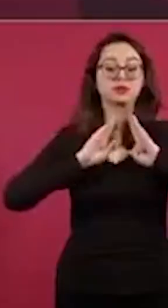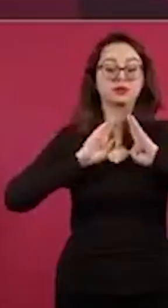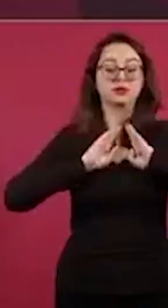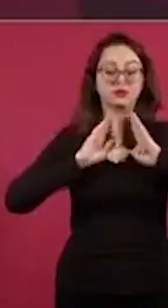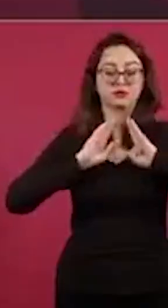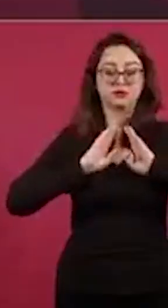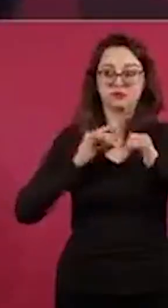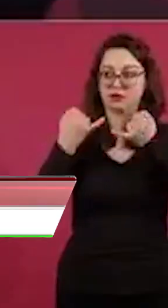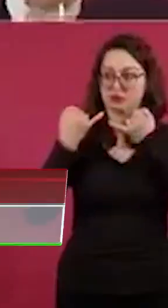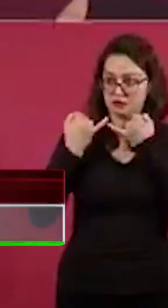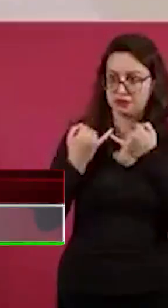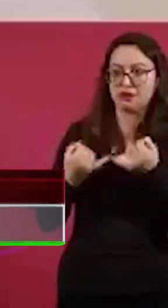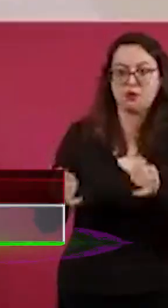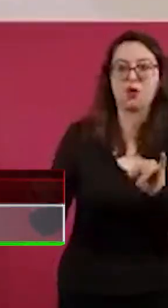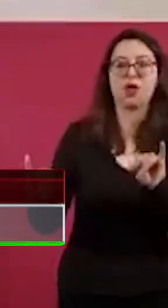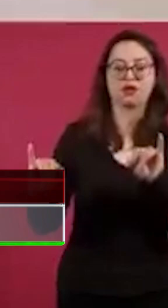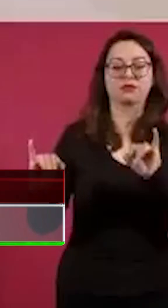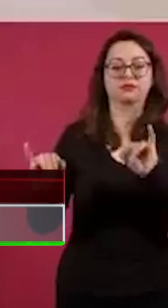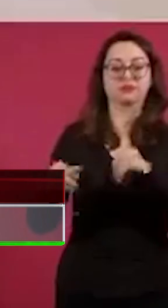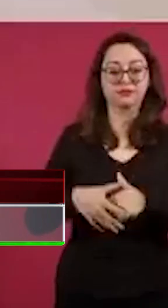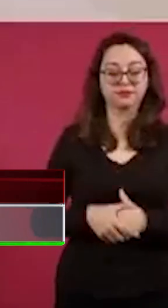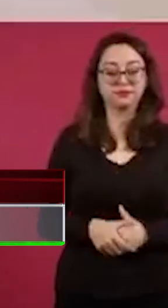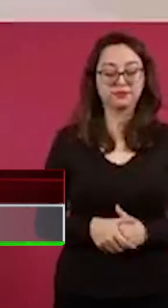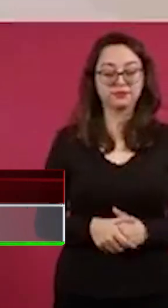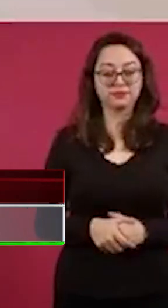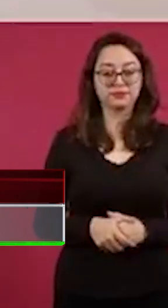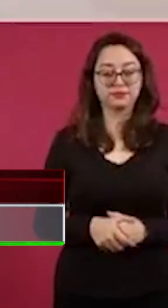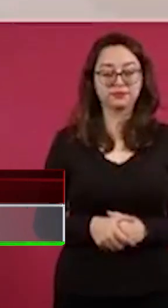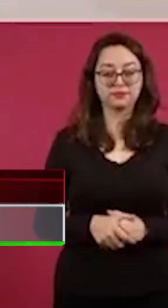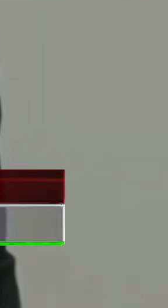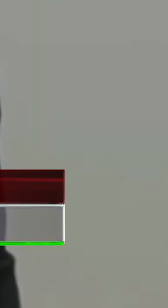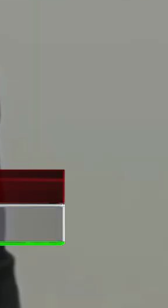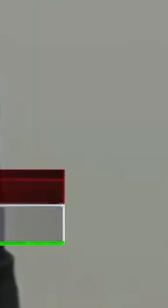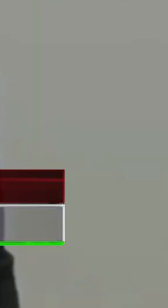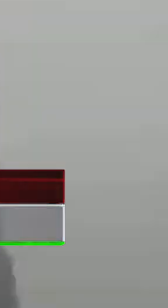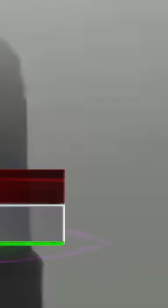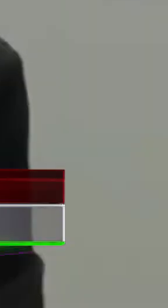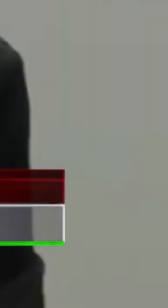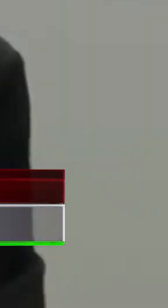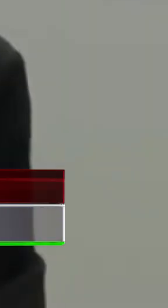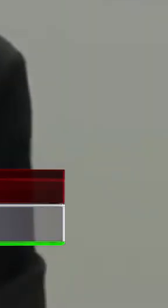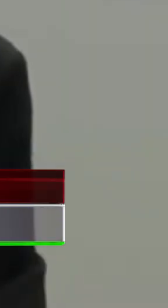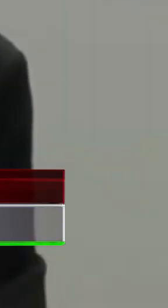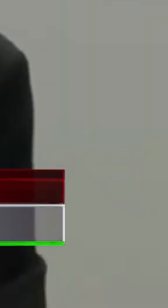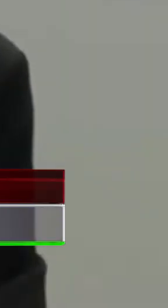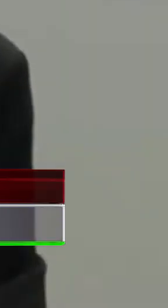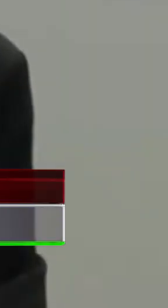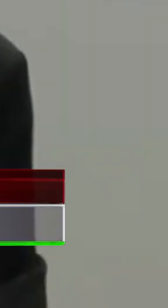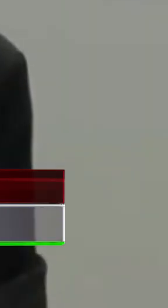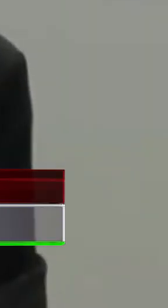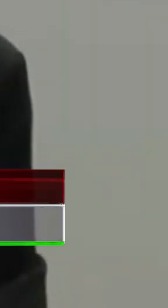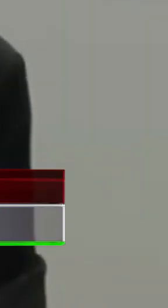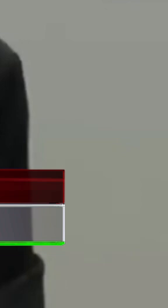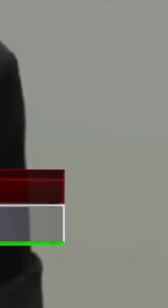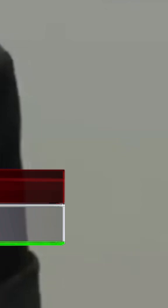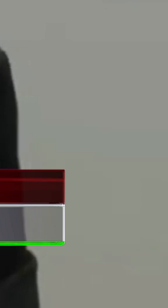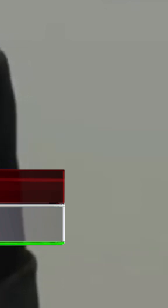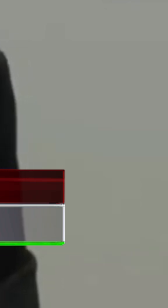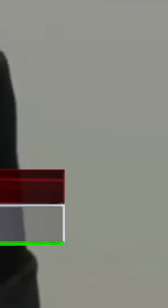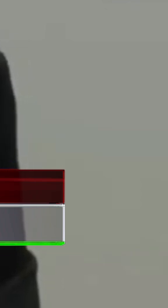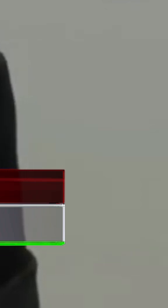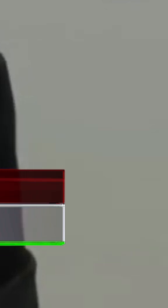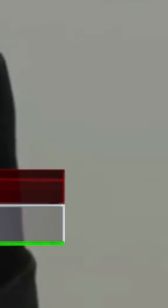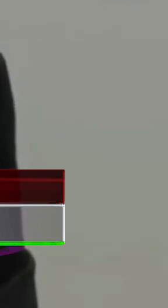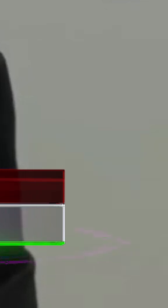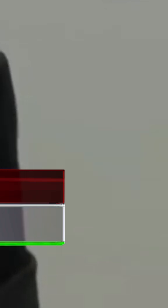El presidente Andrés Manuel López Obrador descartó que el gobierno busque comprar Telmex, luego de que Carlos Slim dijera que esta empresa ya no es un buen